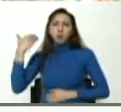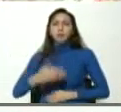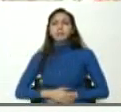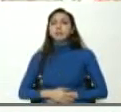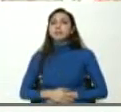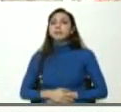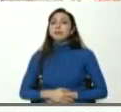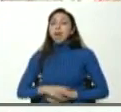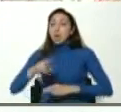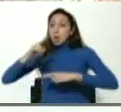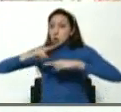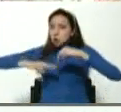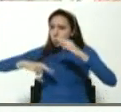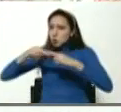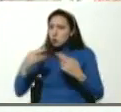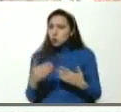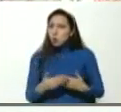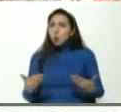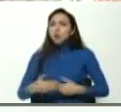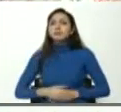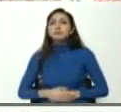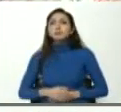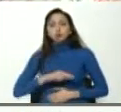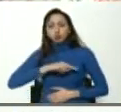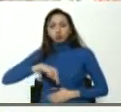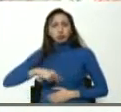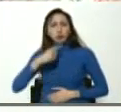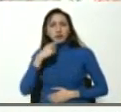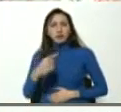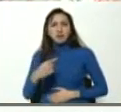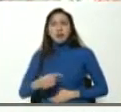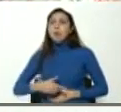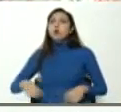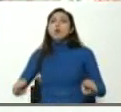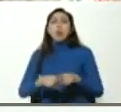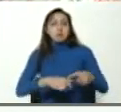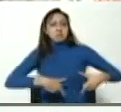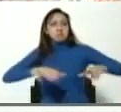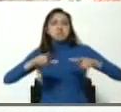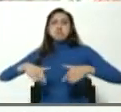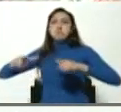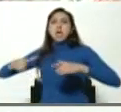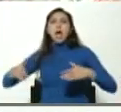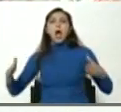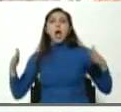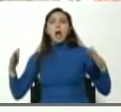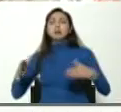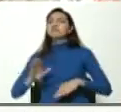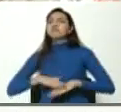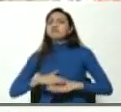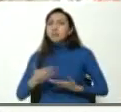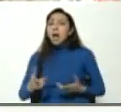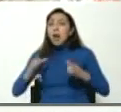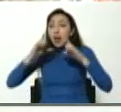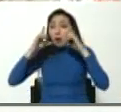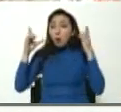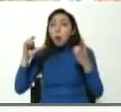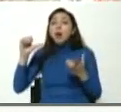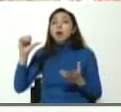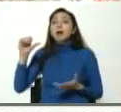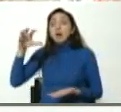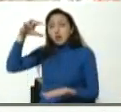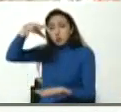y construyó lo que podemos decir una gran ciudad porque si bien es cierto a la guaira es un estado